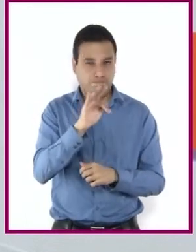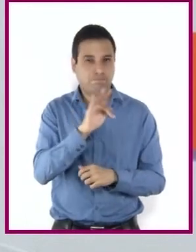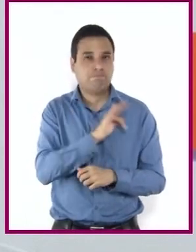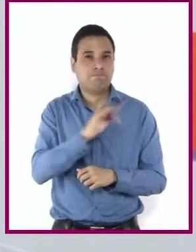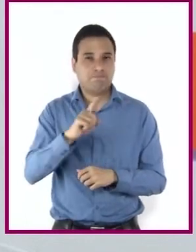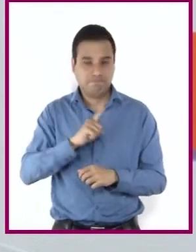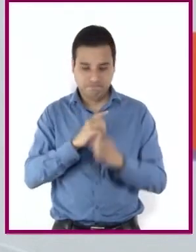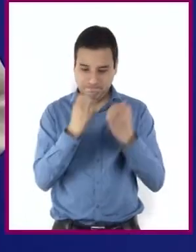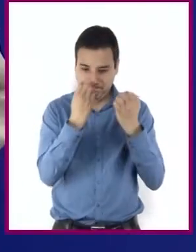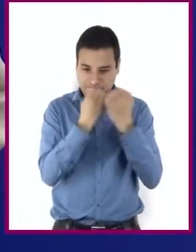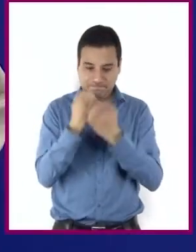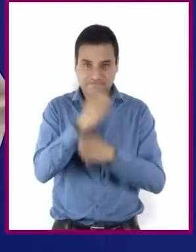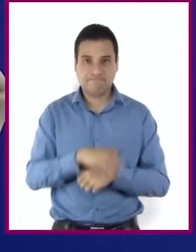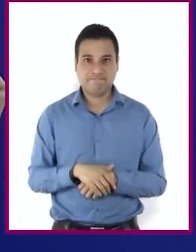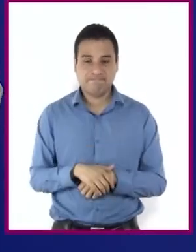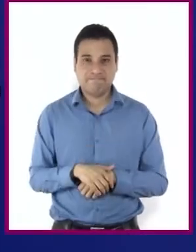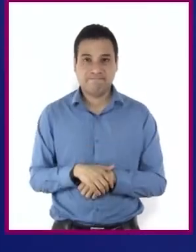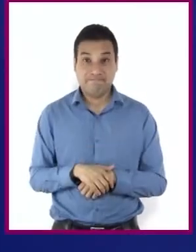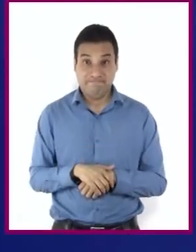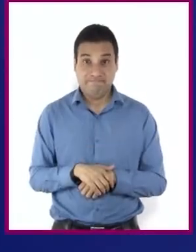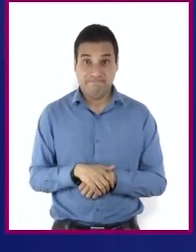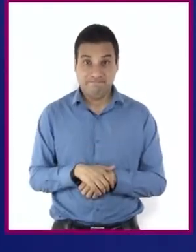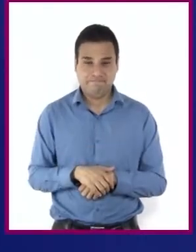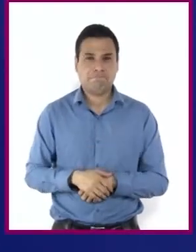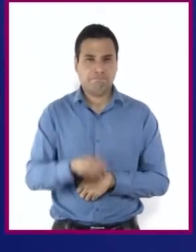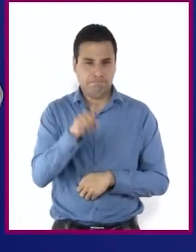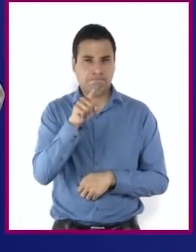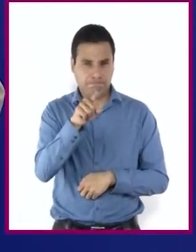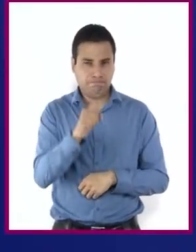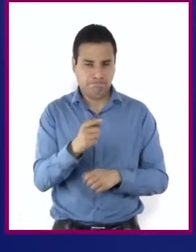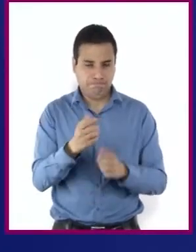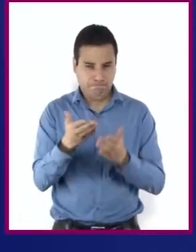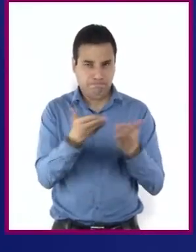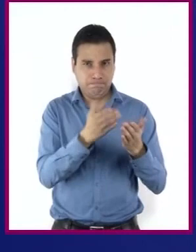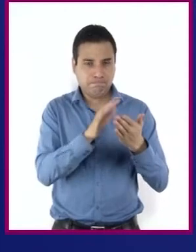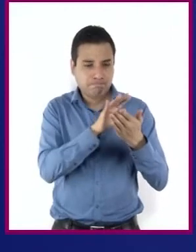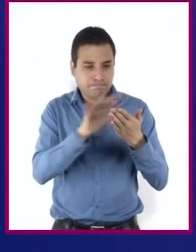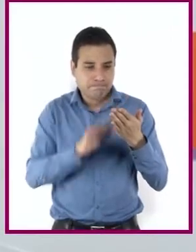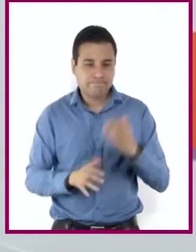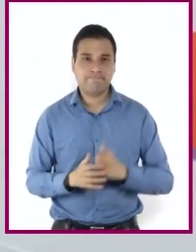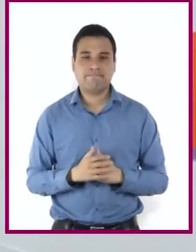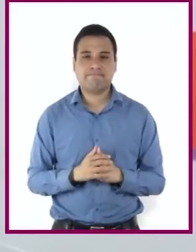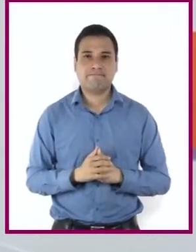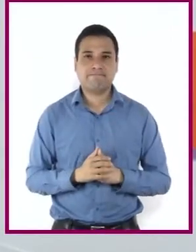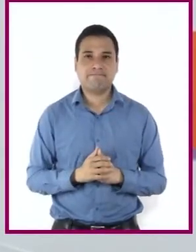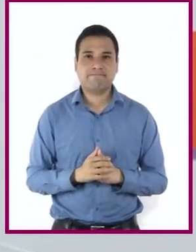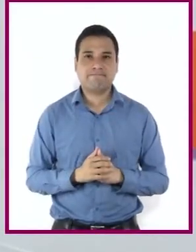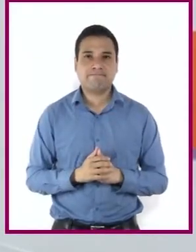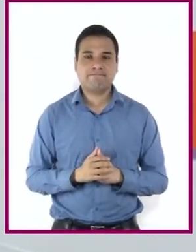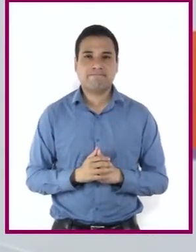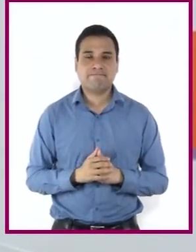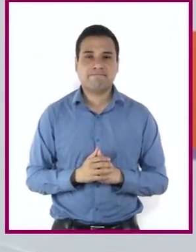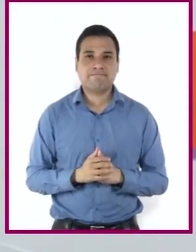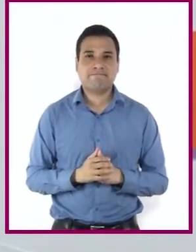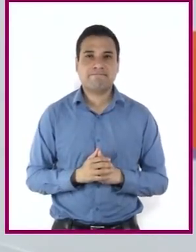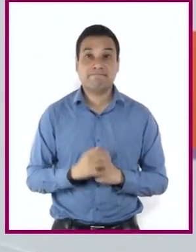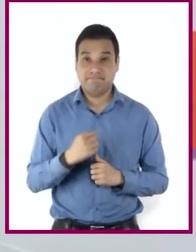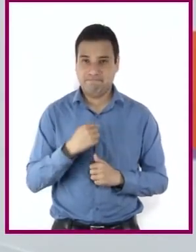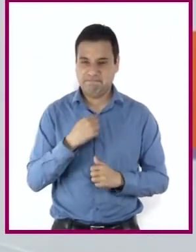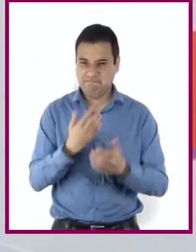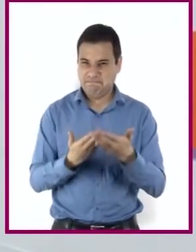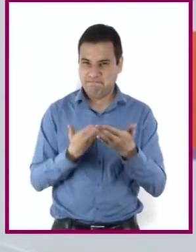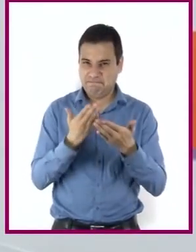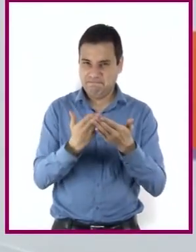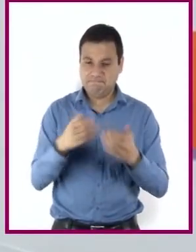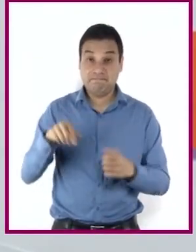autoevaluación. Los invitamos a que los utilicen con diversos productos. Asimismo, les proponemos que investiguen